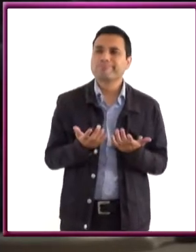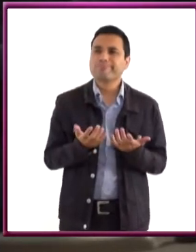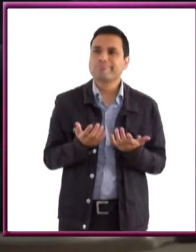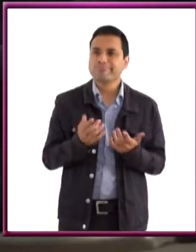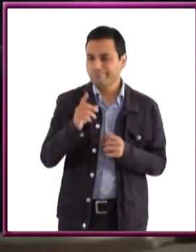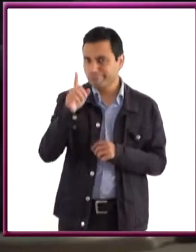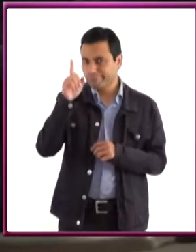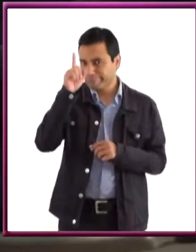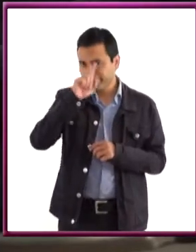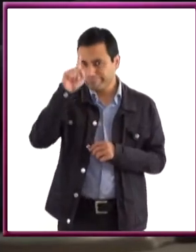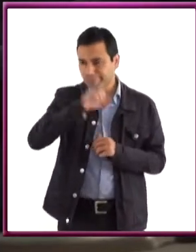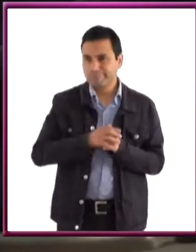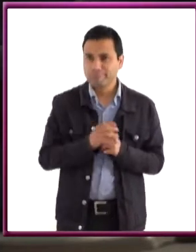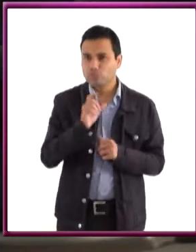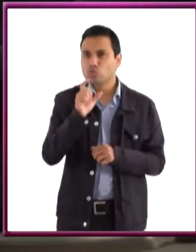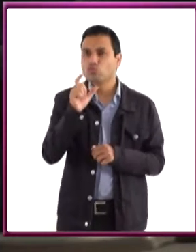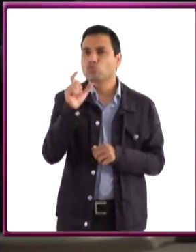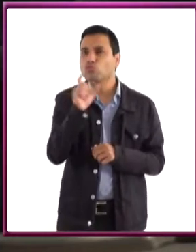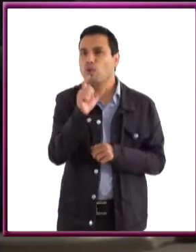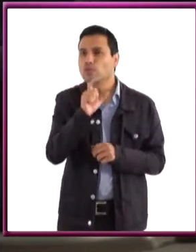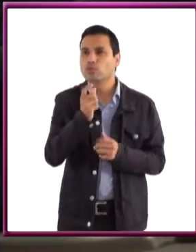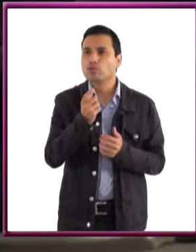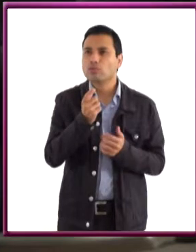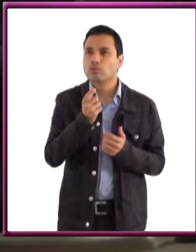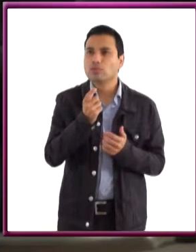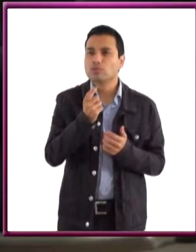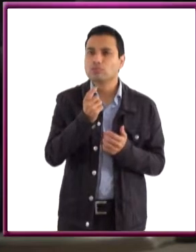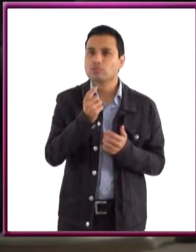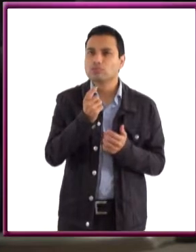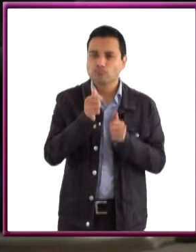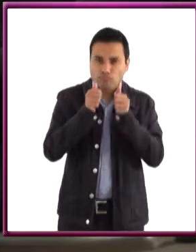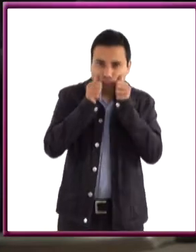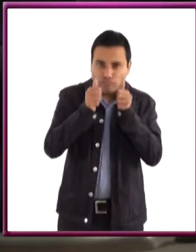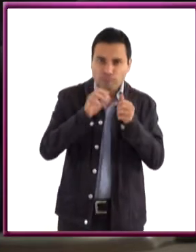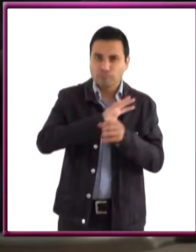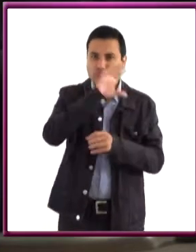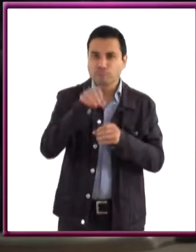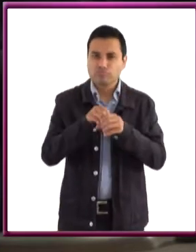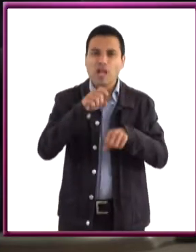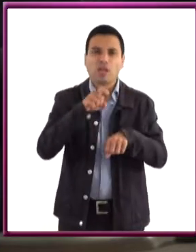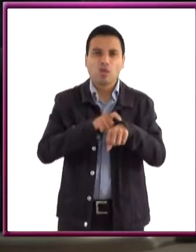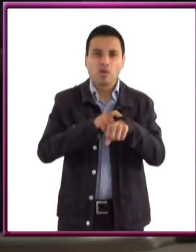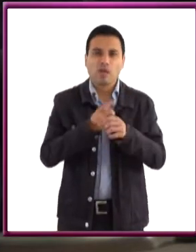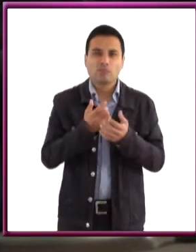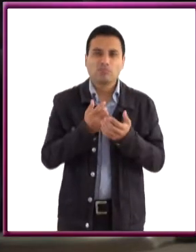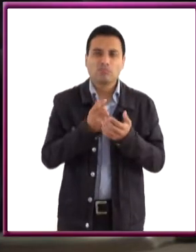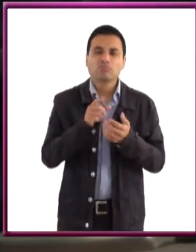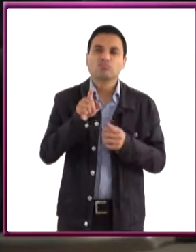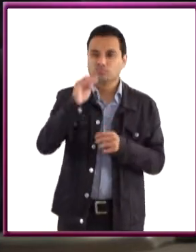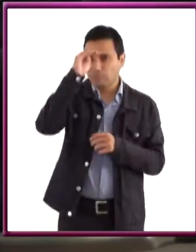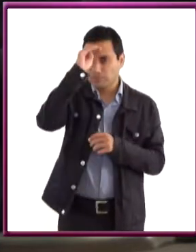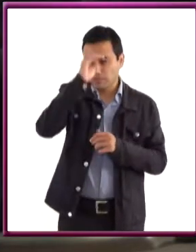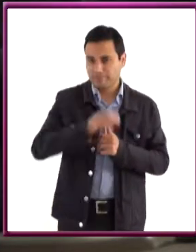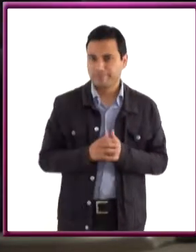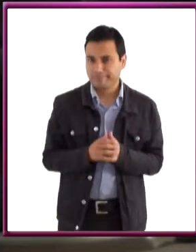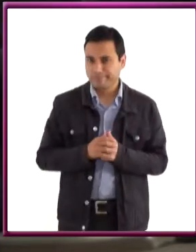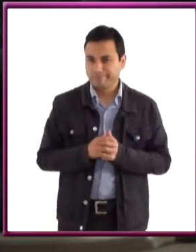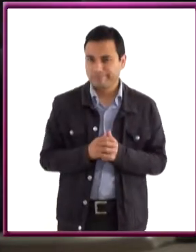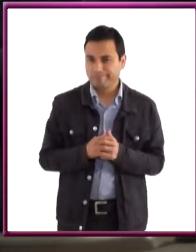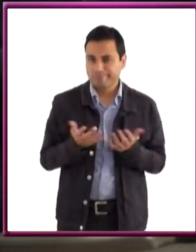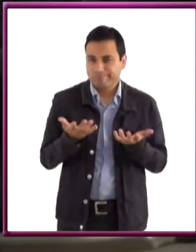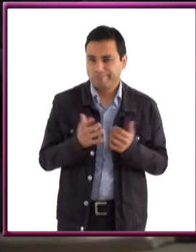nos recomiendas hacer la atención plena? Que mencionas que puede ser en cualquier hora del día, pero ¿en qué momento crees que